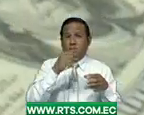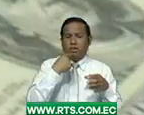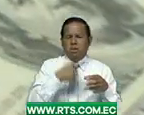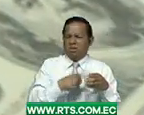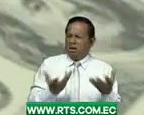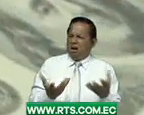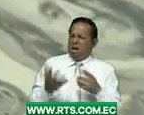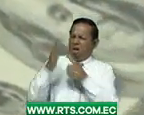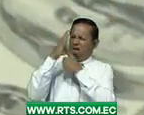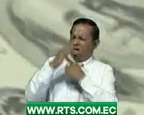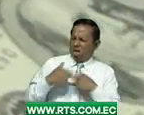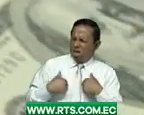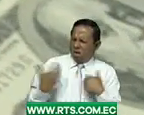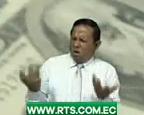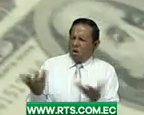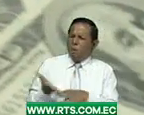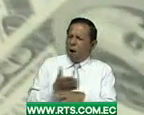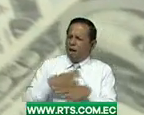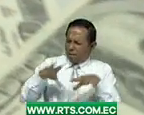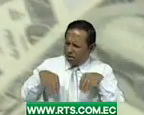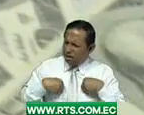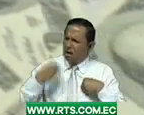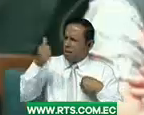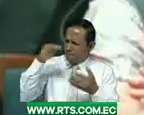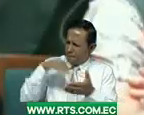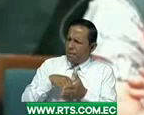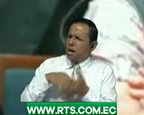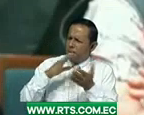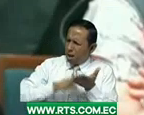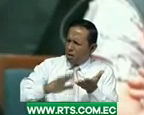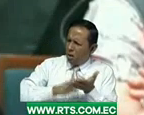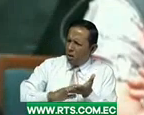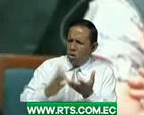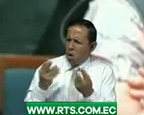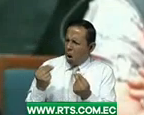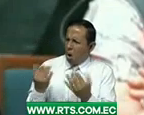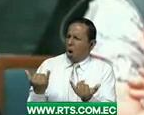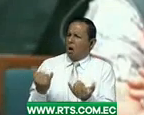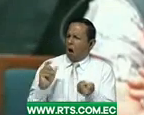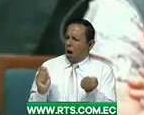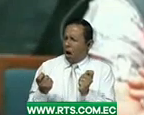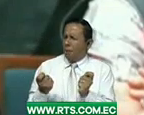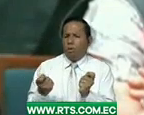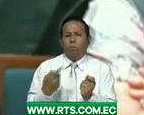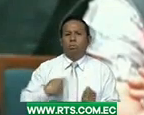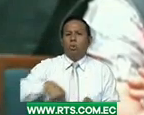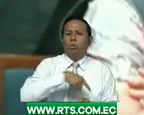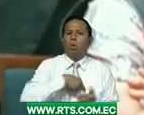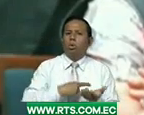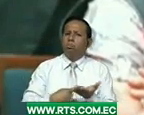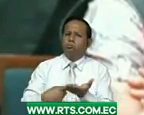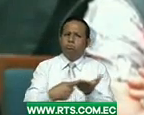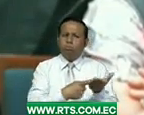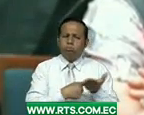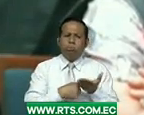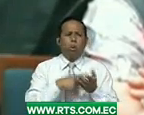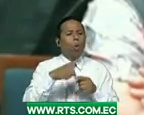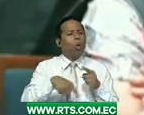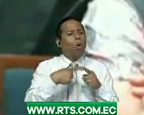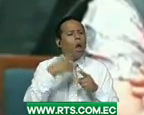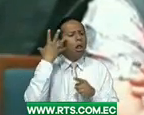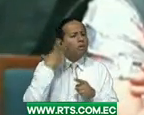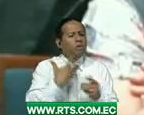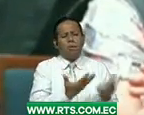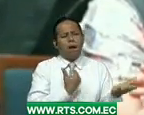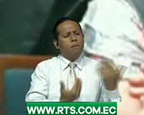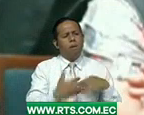pelo que no se aplique hasta los 10 mil dólares del monto acordado. Tenemos que tratar este tema y poder, digamos, resolver la fecha en la cual